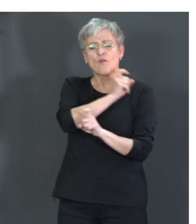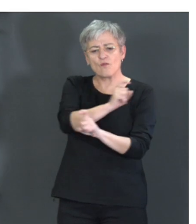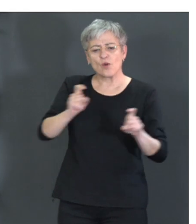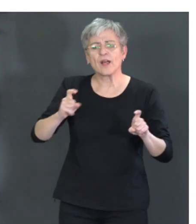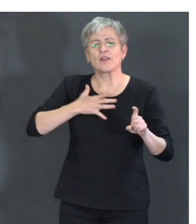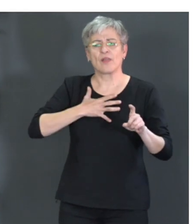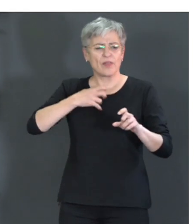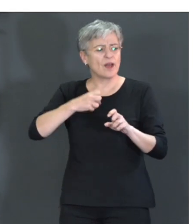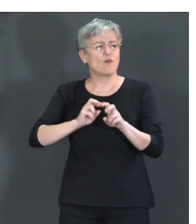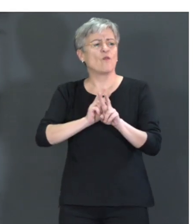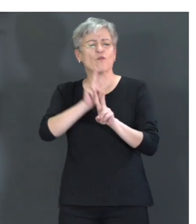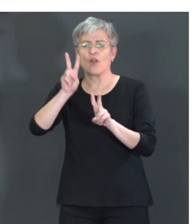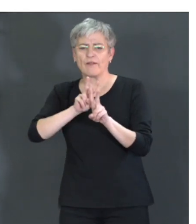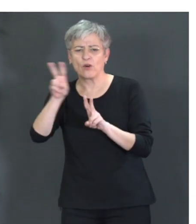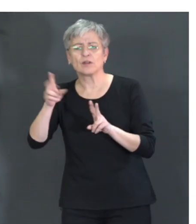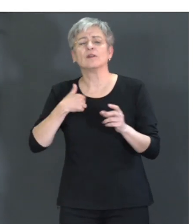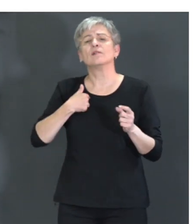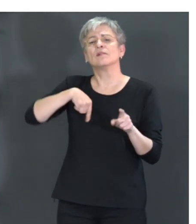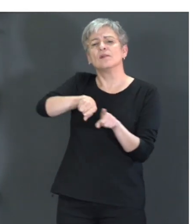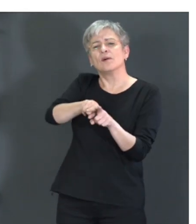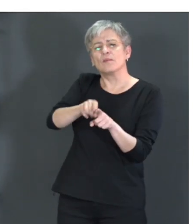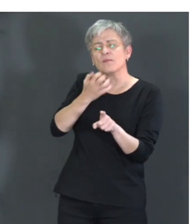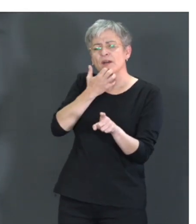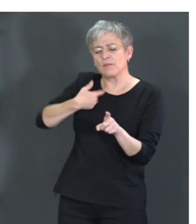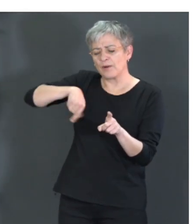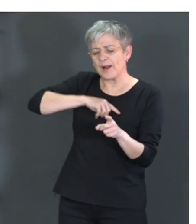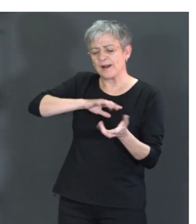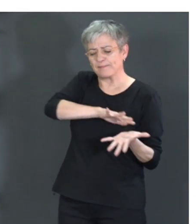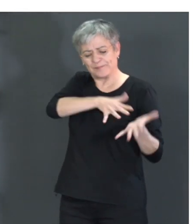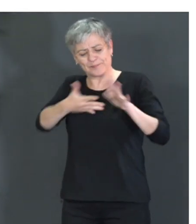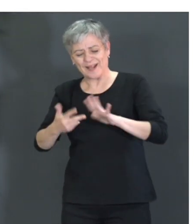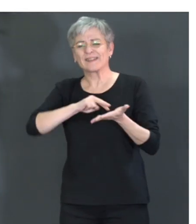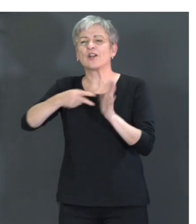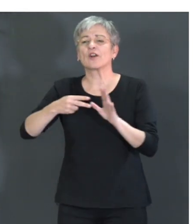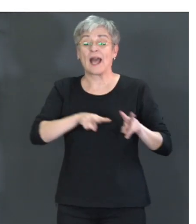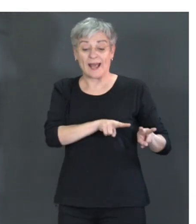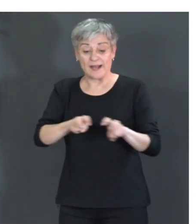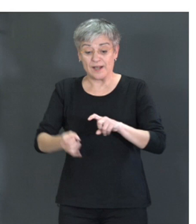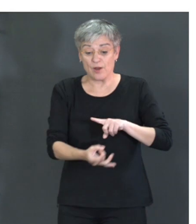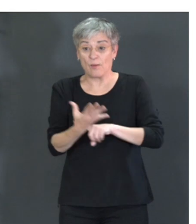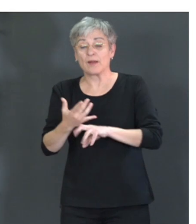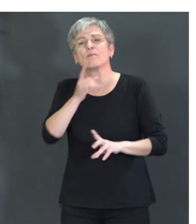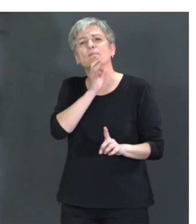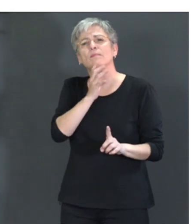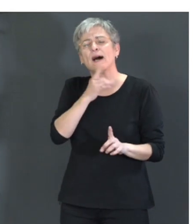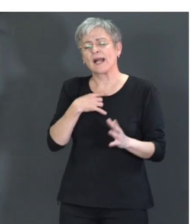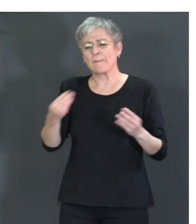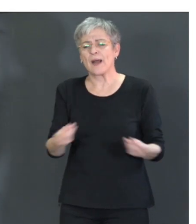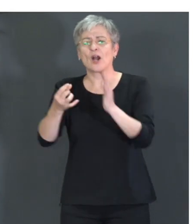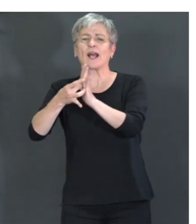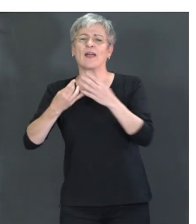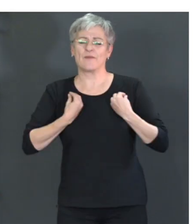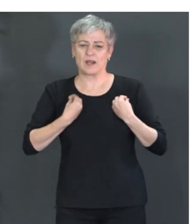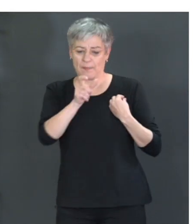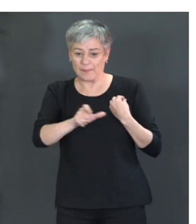Vodafone. Con el objetivo de aplicar la tecnología y la innovación para mejorar la calidad de vida de las personas.